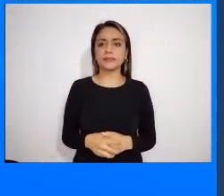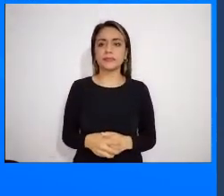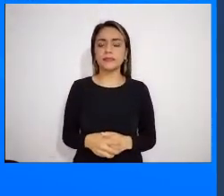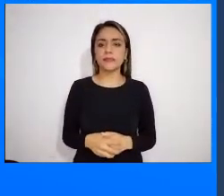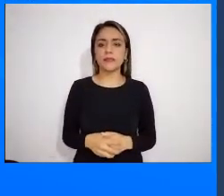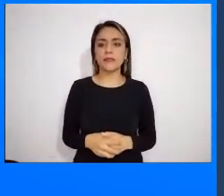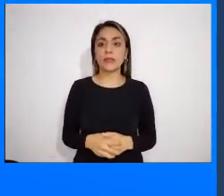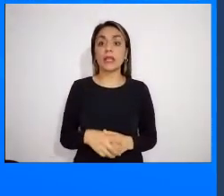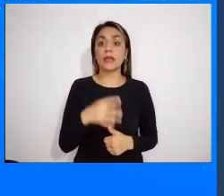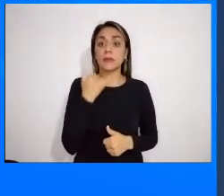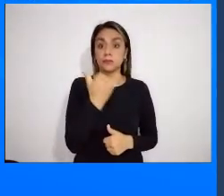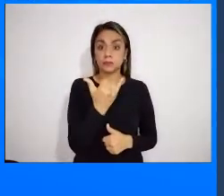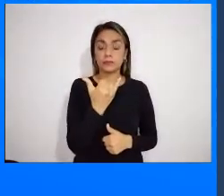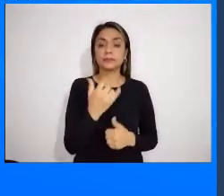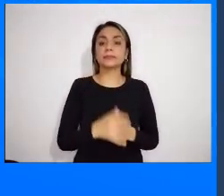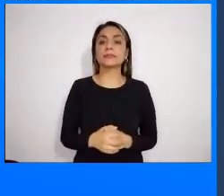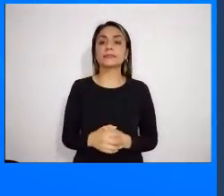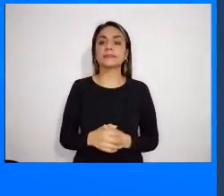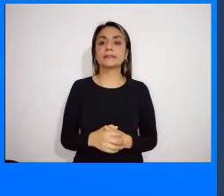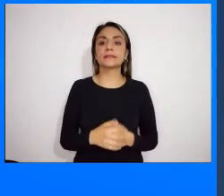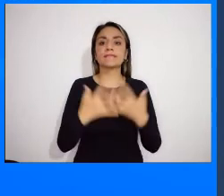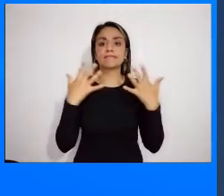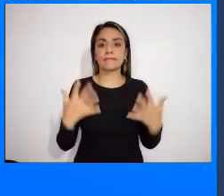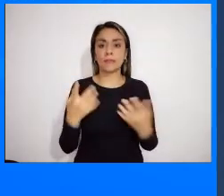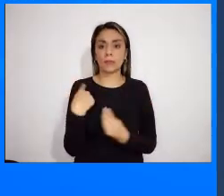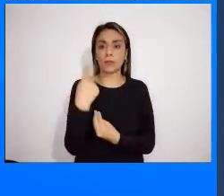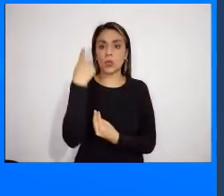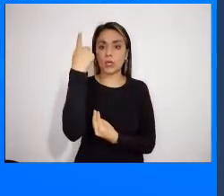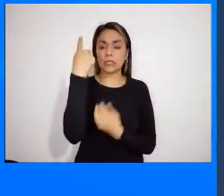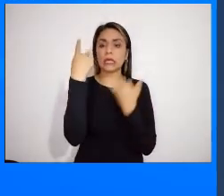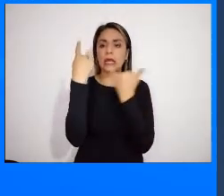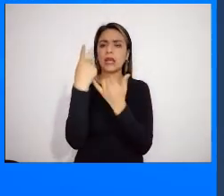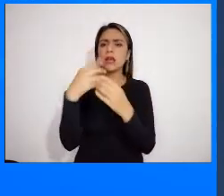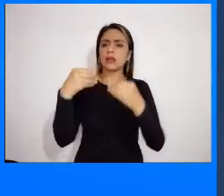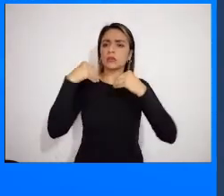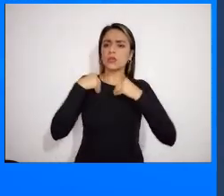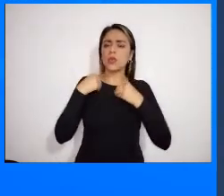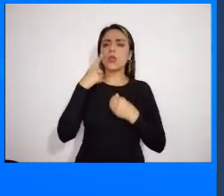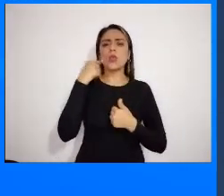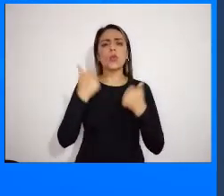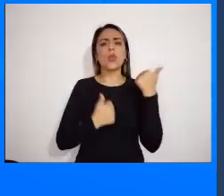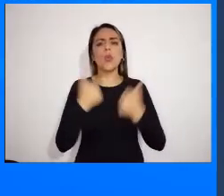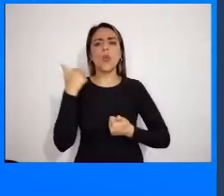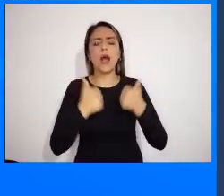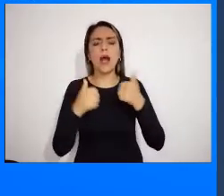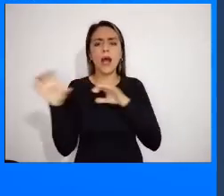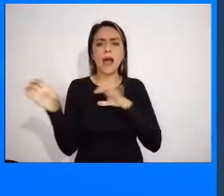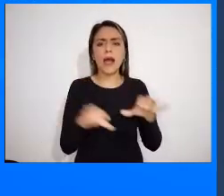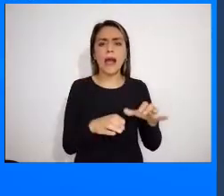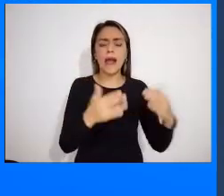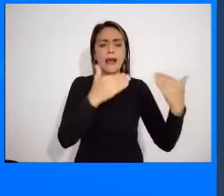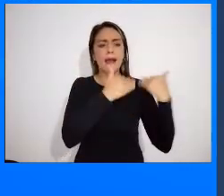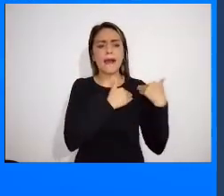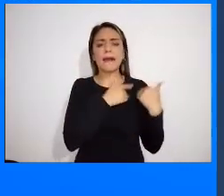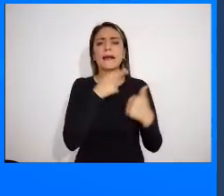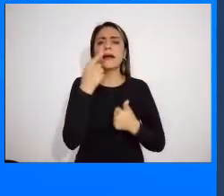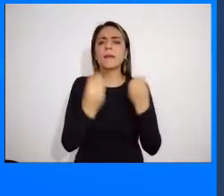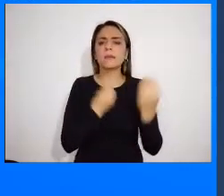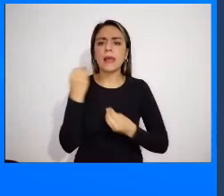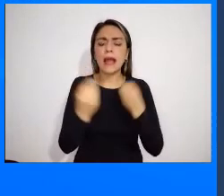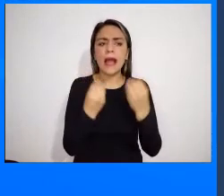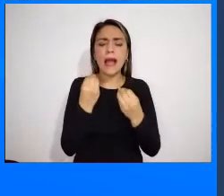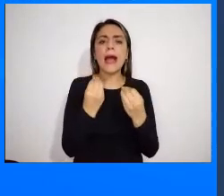En ese sentido, pues la política también asume cuáles son los actores que están